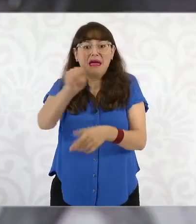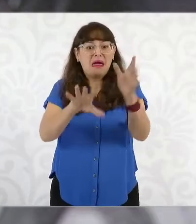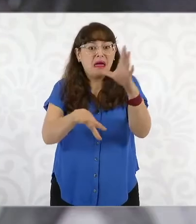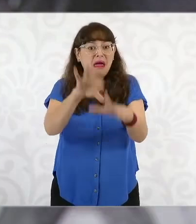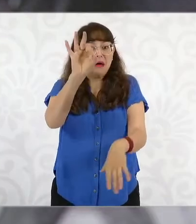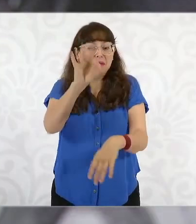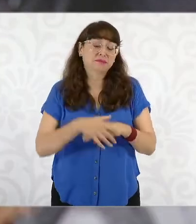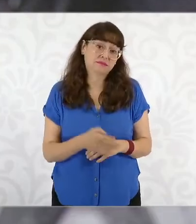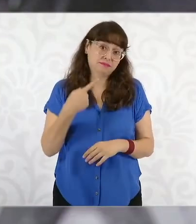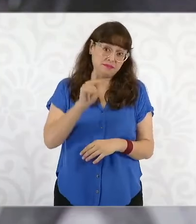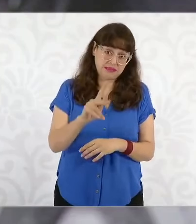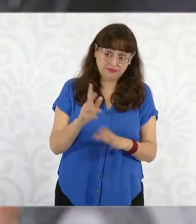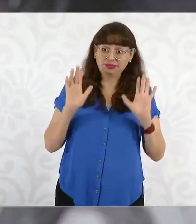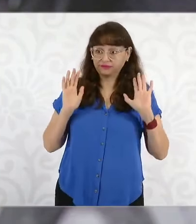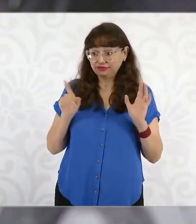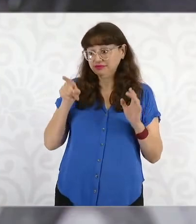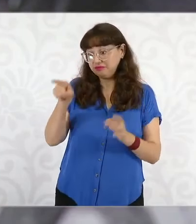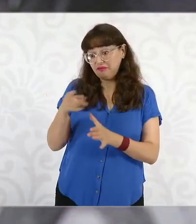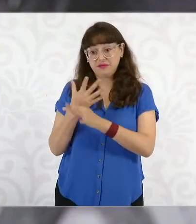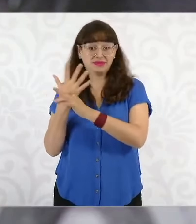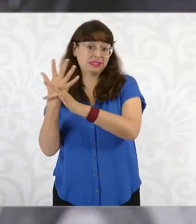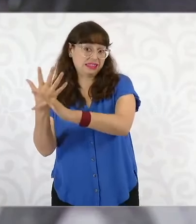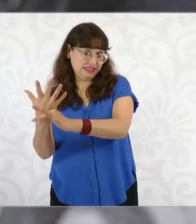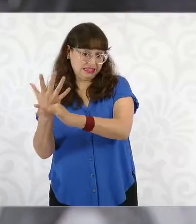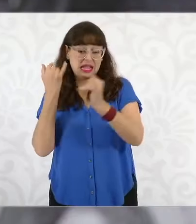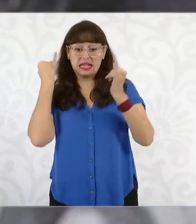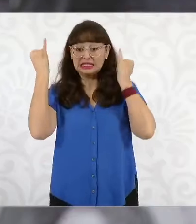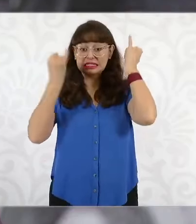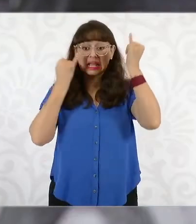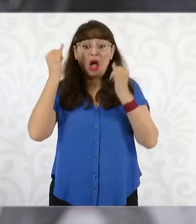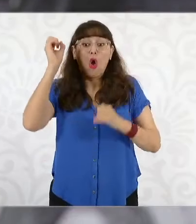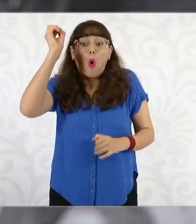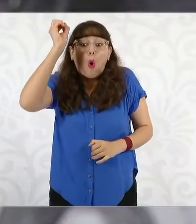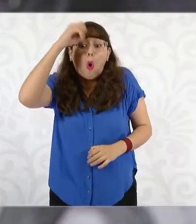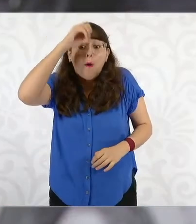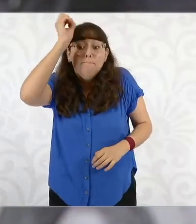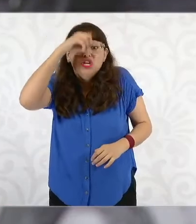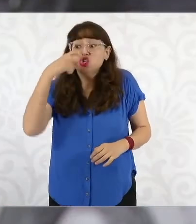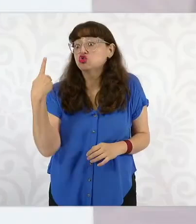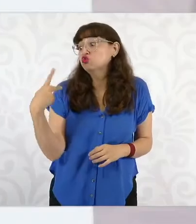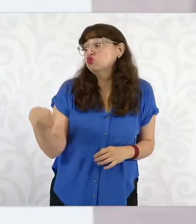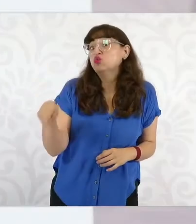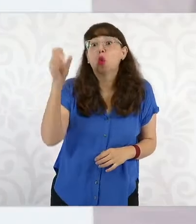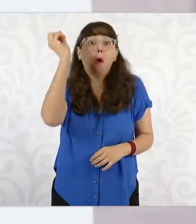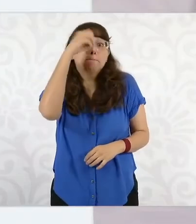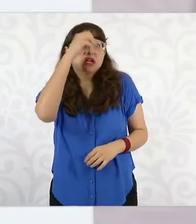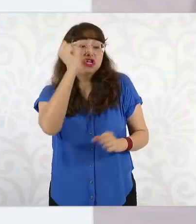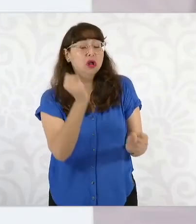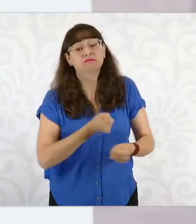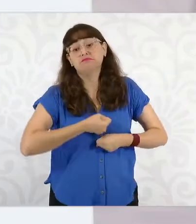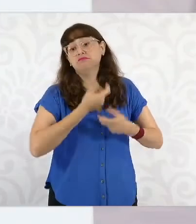en una columna de opinión, que como es columna de opinión, que no debería ser, ¿verdad? Pero bueno, se dan la libertad de decir